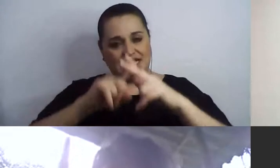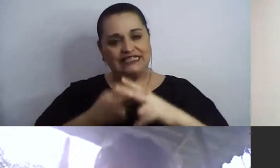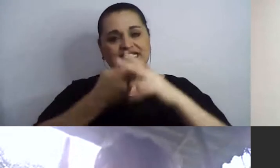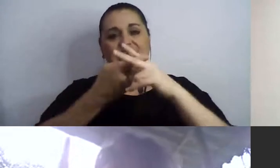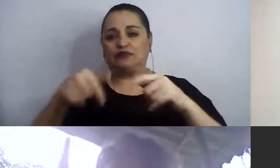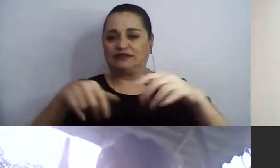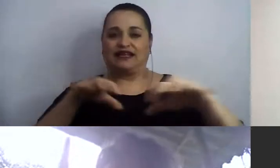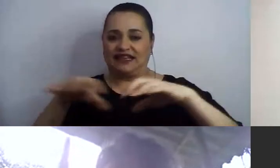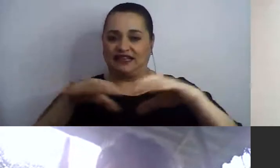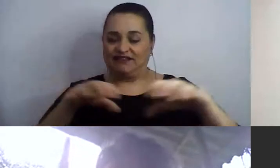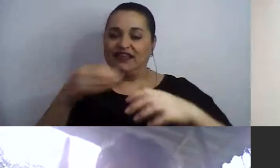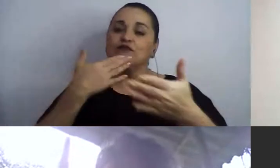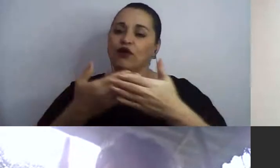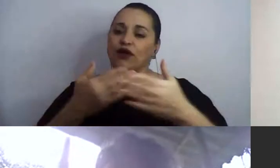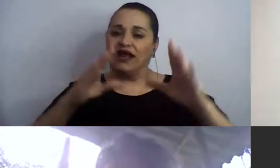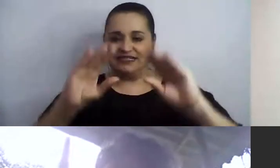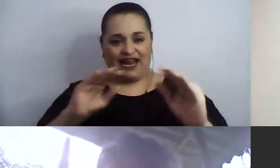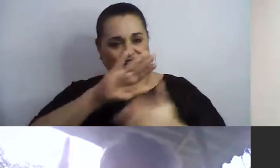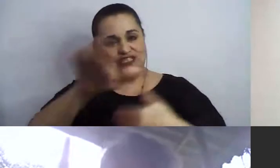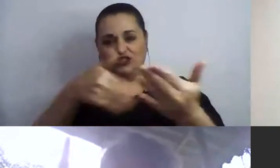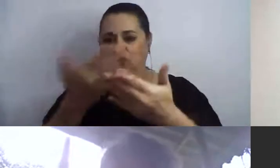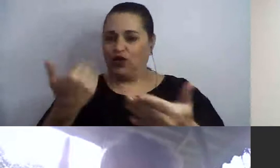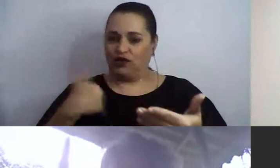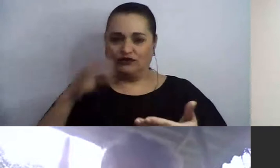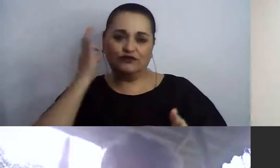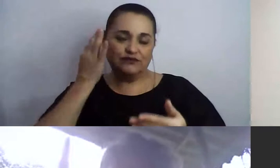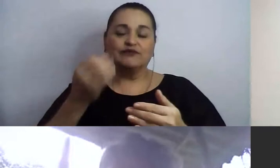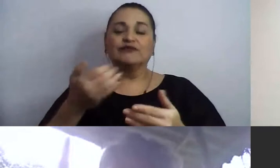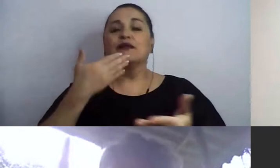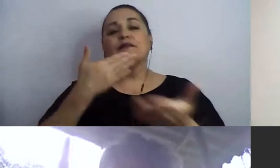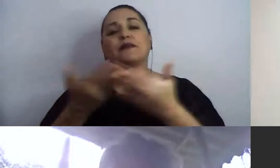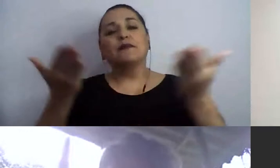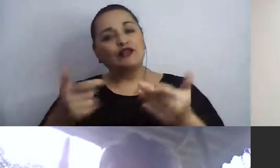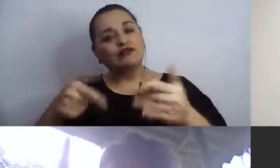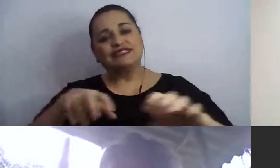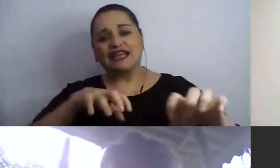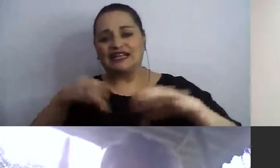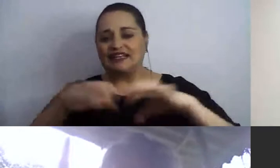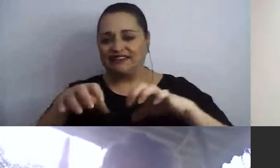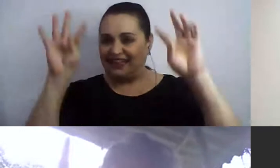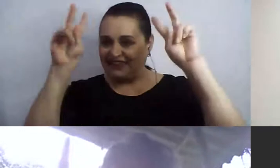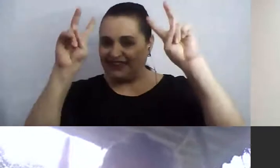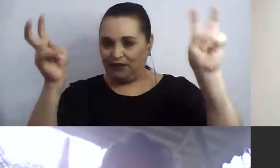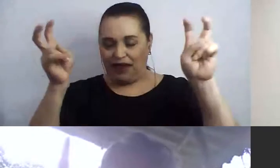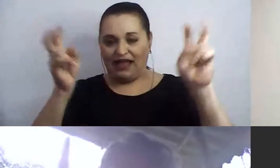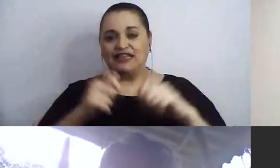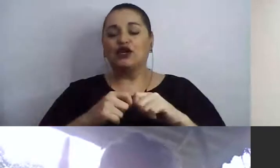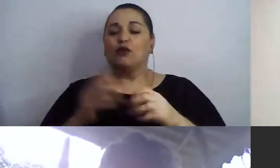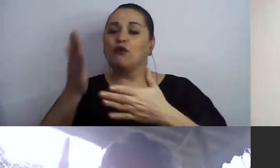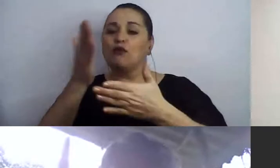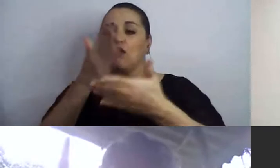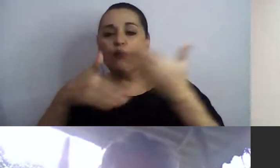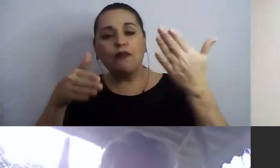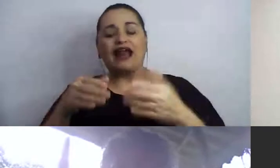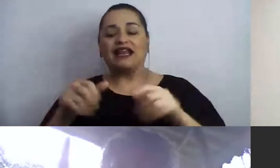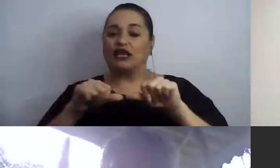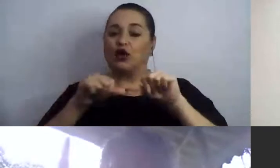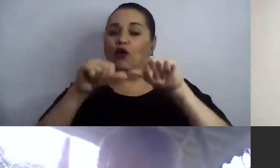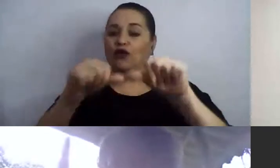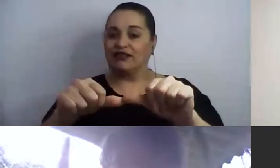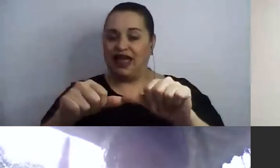este evento. Muy buenas tardes, tengan todas y todos bienvenidos a este evento temático como parte de la jornada